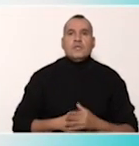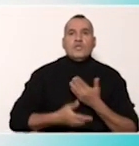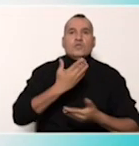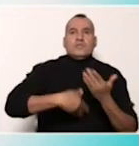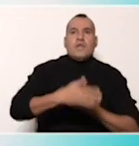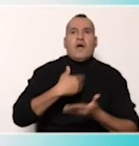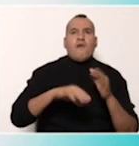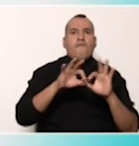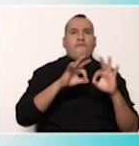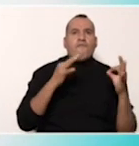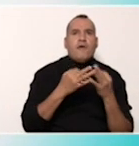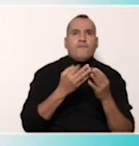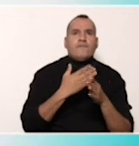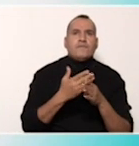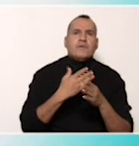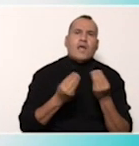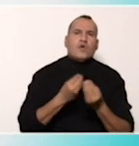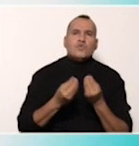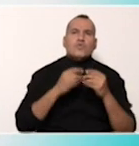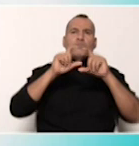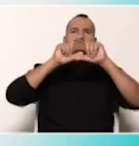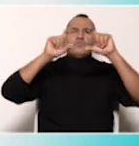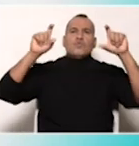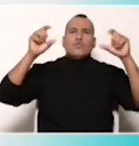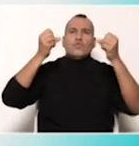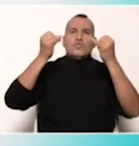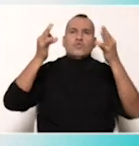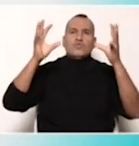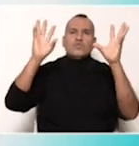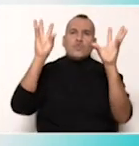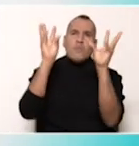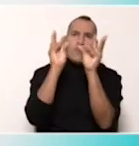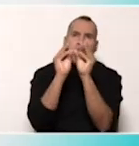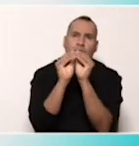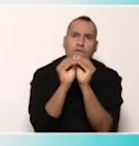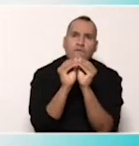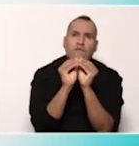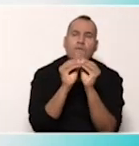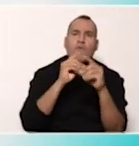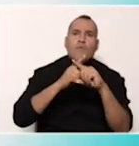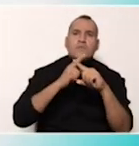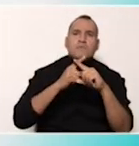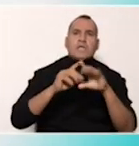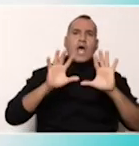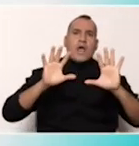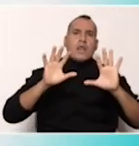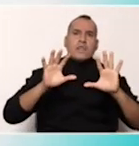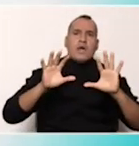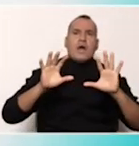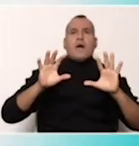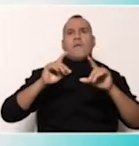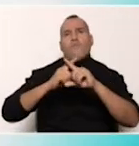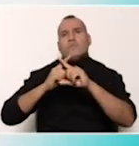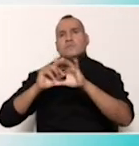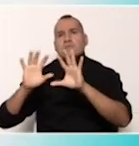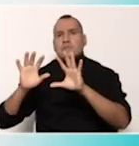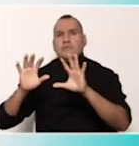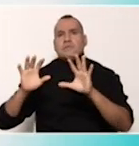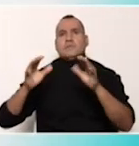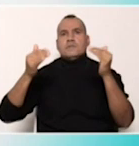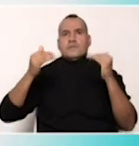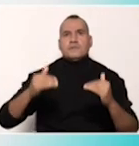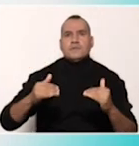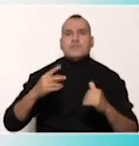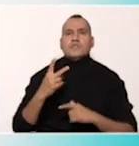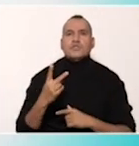a socializar en familia cómo se descompone una cantidad de 4 cifras en potencias de base 10. Y tenemos